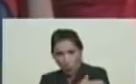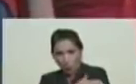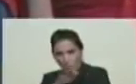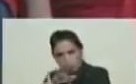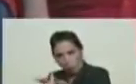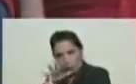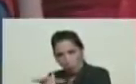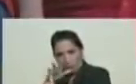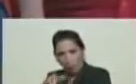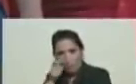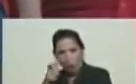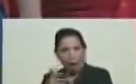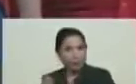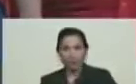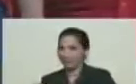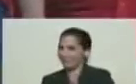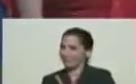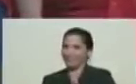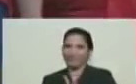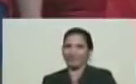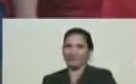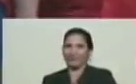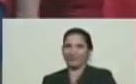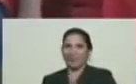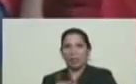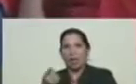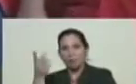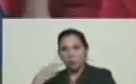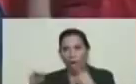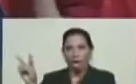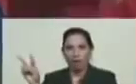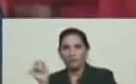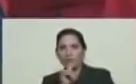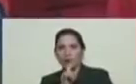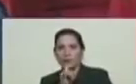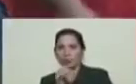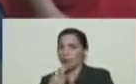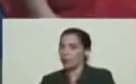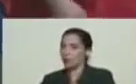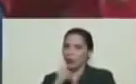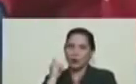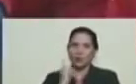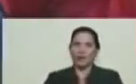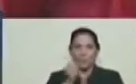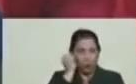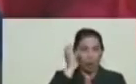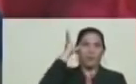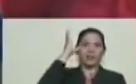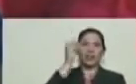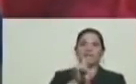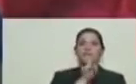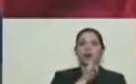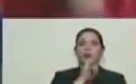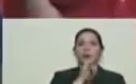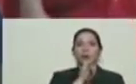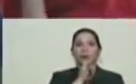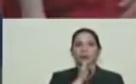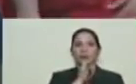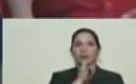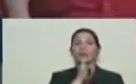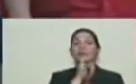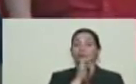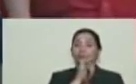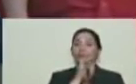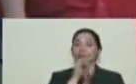al pueblo, distorsionar las informaciones. Y nosotros tenemos que tener una capacidad de información